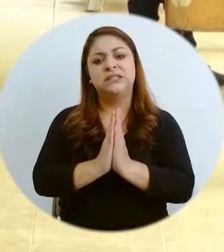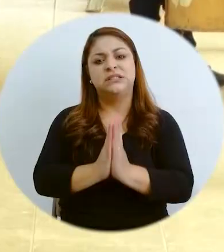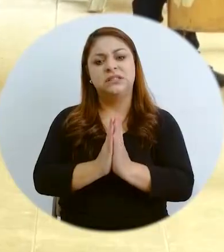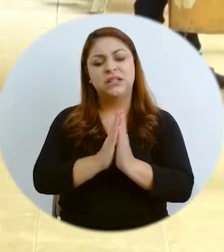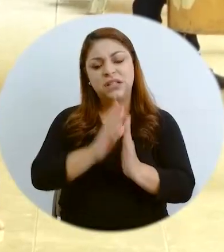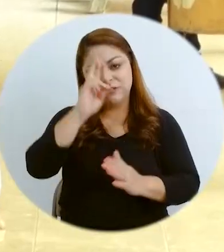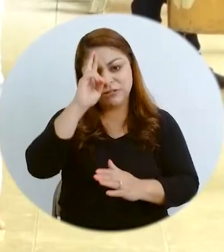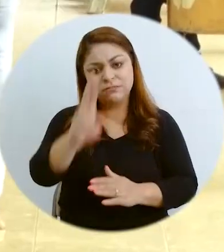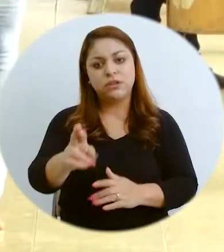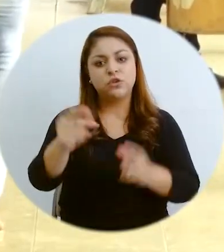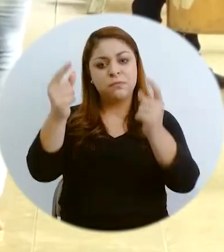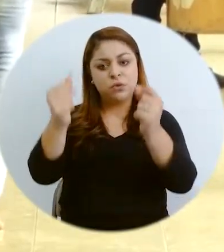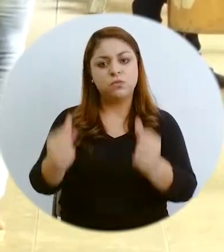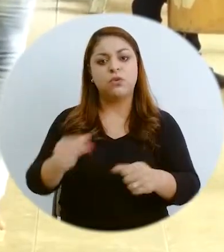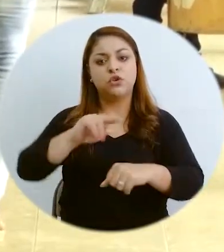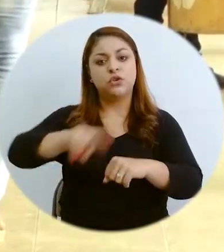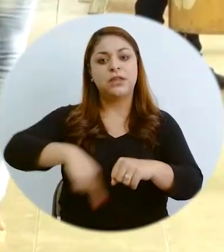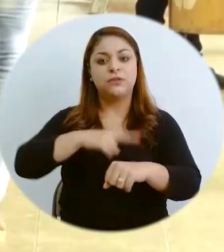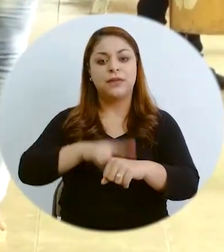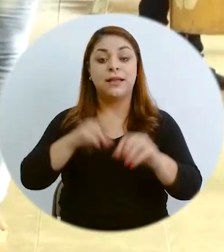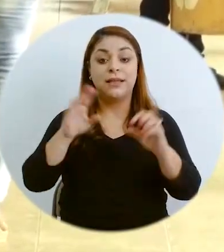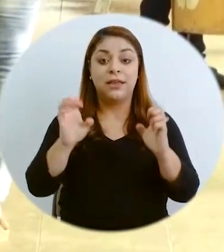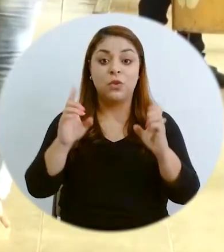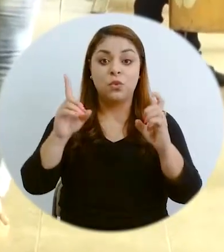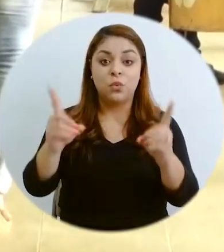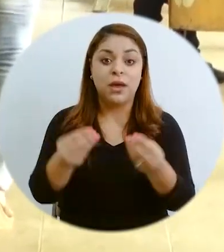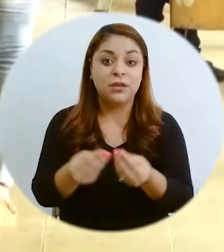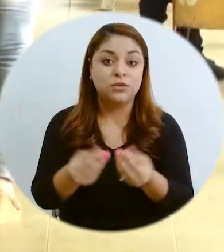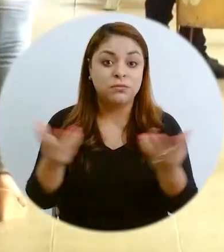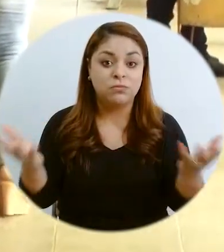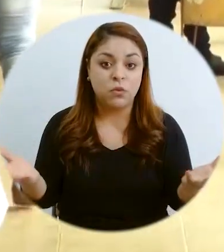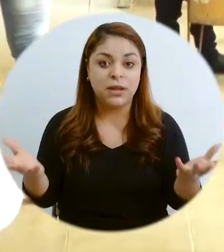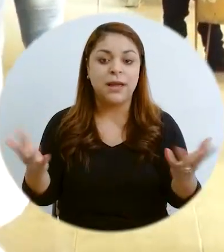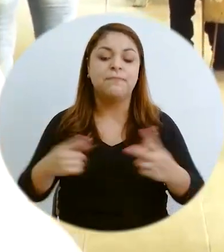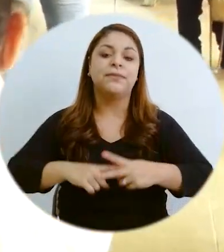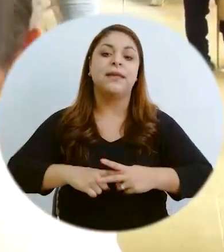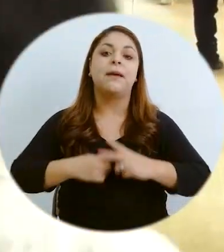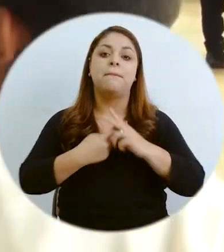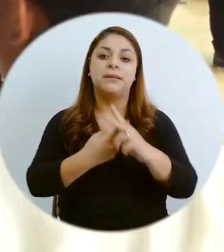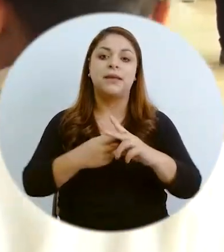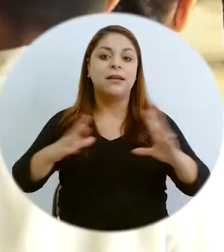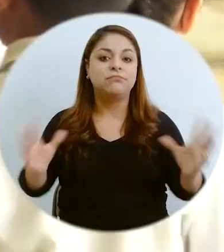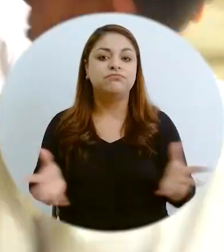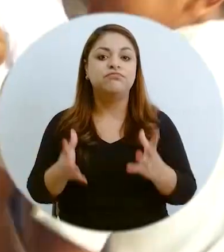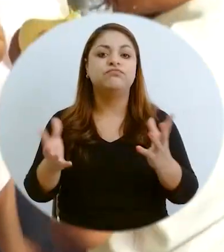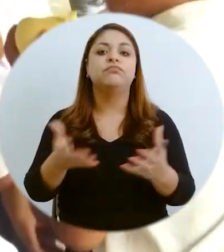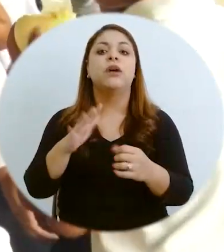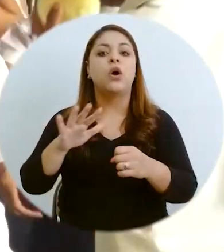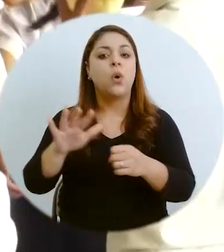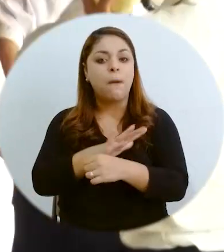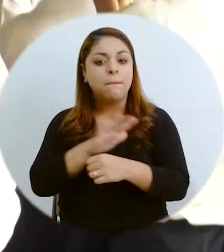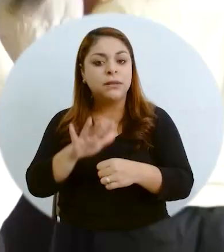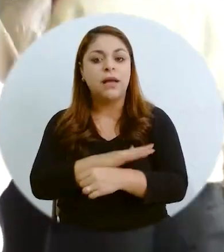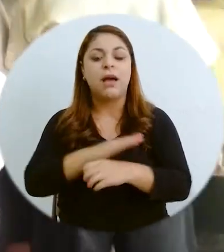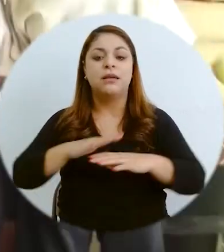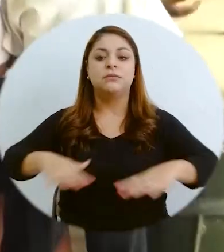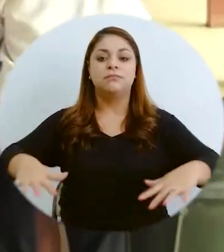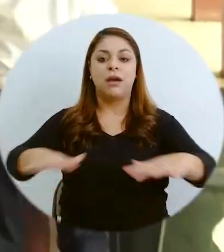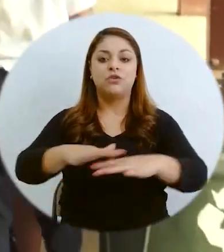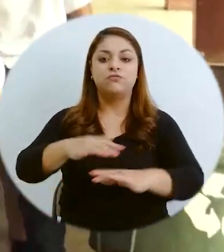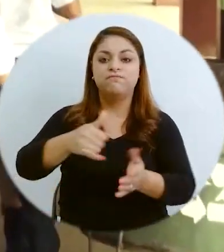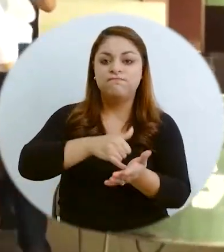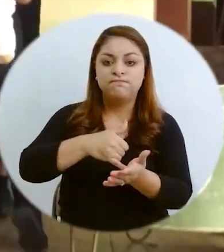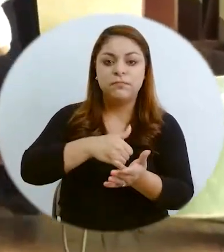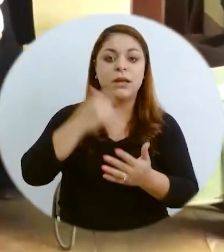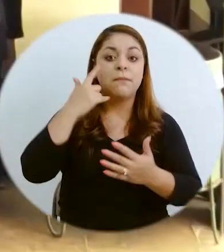respeto, que se dé el respeto al presupuesto nacional de la educación pública, y de ahí empezar y fomentar a completar los espacios